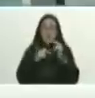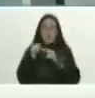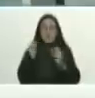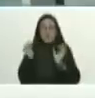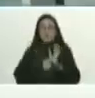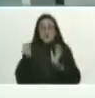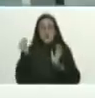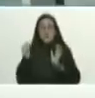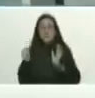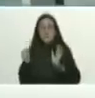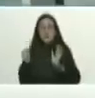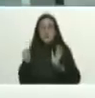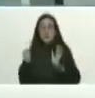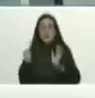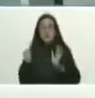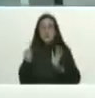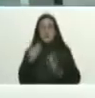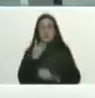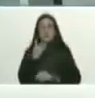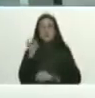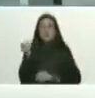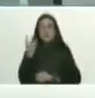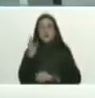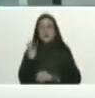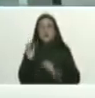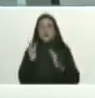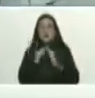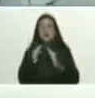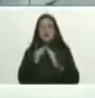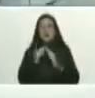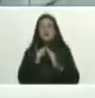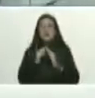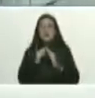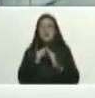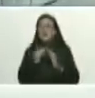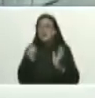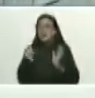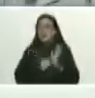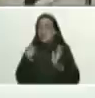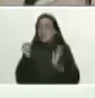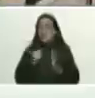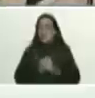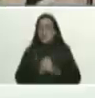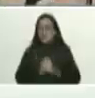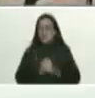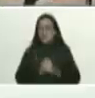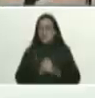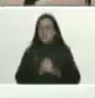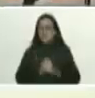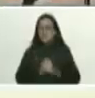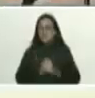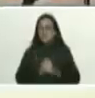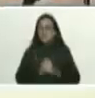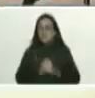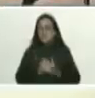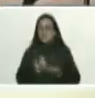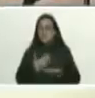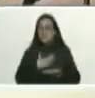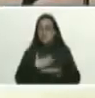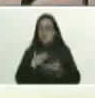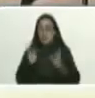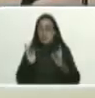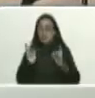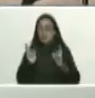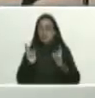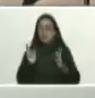han construido estas 440 viviendas en tiempo récord. Y por eso, bueno, Yo quisiera que,